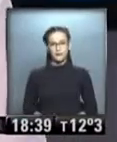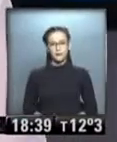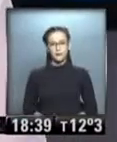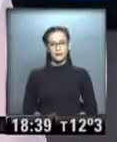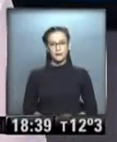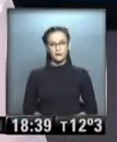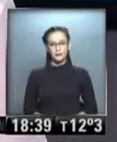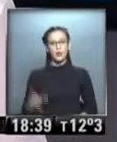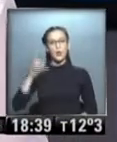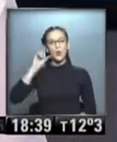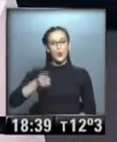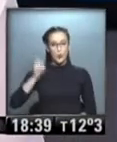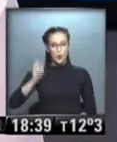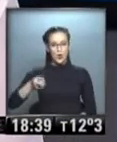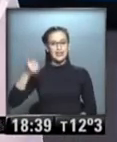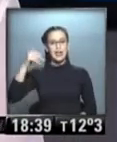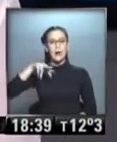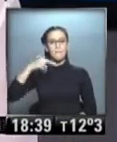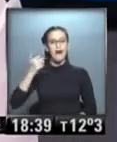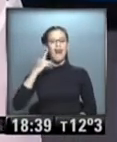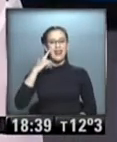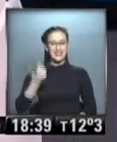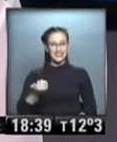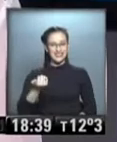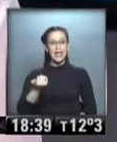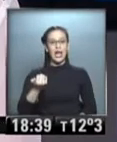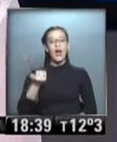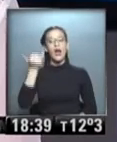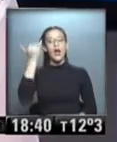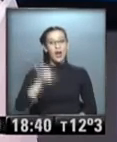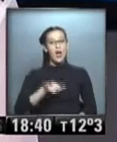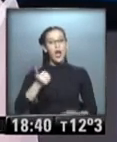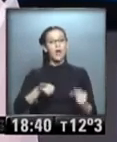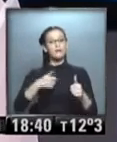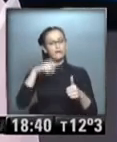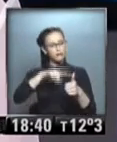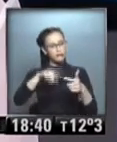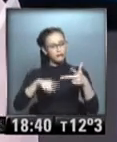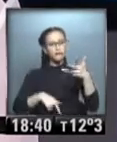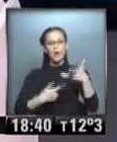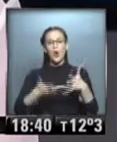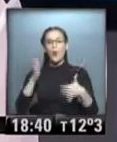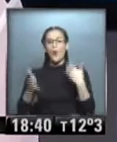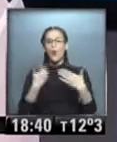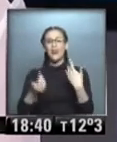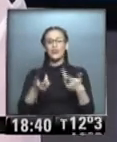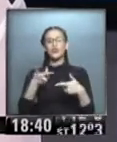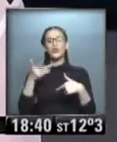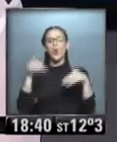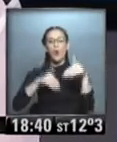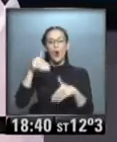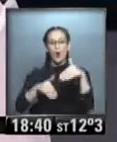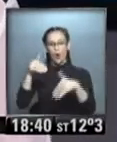La jueza María Romilda Servini de Cubría realizó el recuento definitivo de los votos emitidos el domingo pasado en